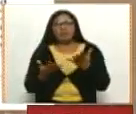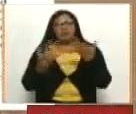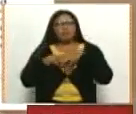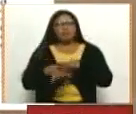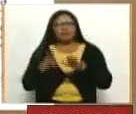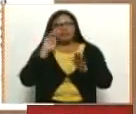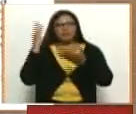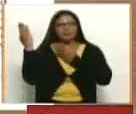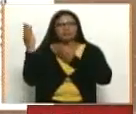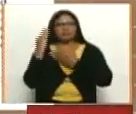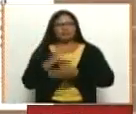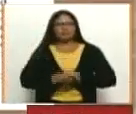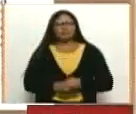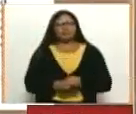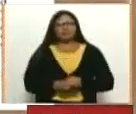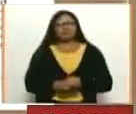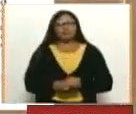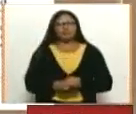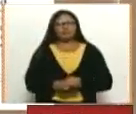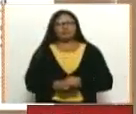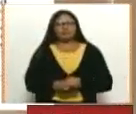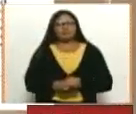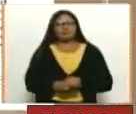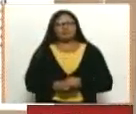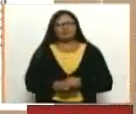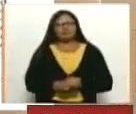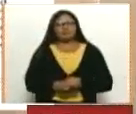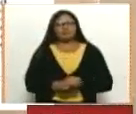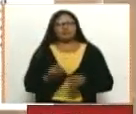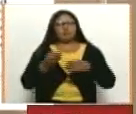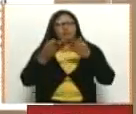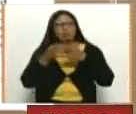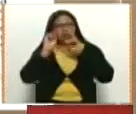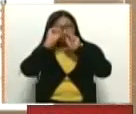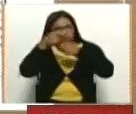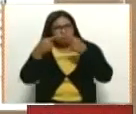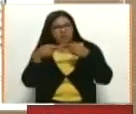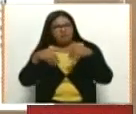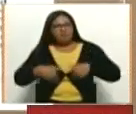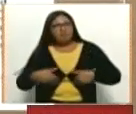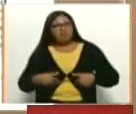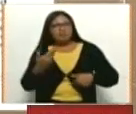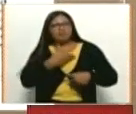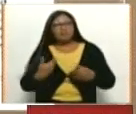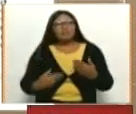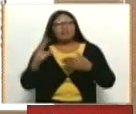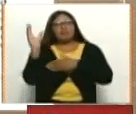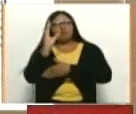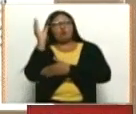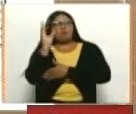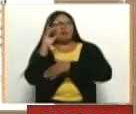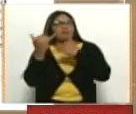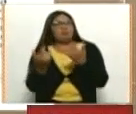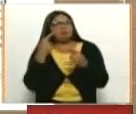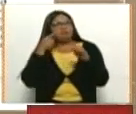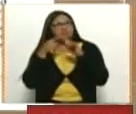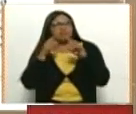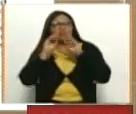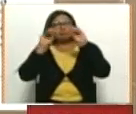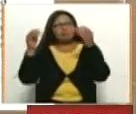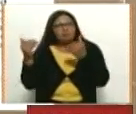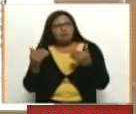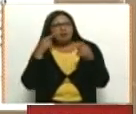Dice así: el gobierno de la República Bolivariana de Venezuela reconoce los esfuerzos del presidente de la República de Colombia, Gustavo Petro, al convocar